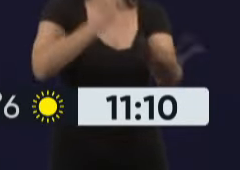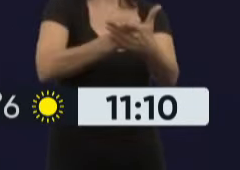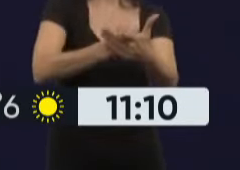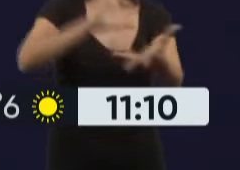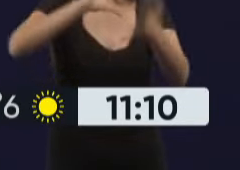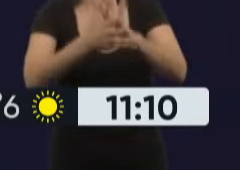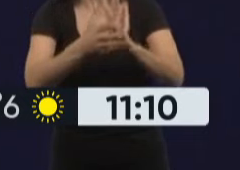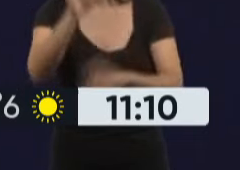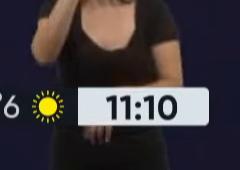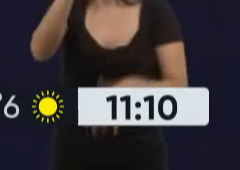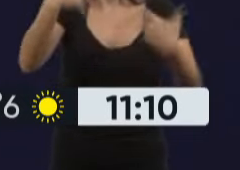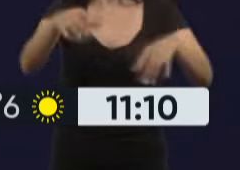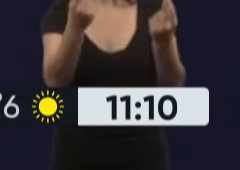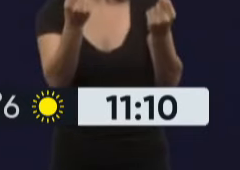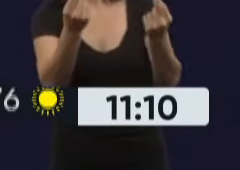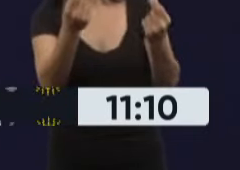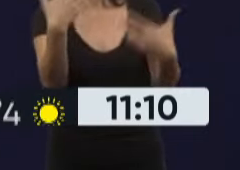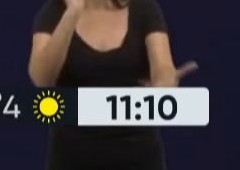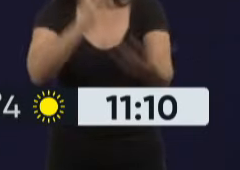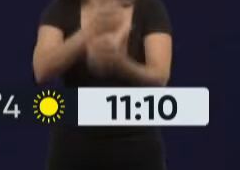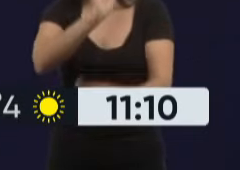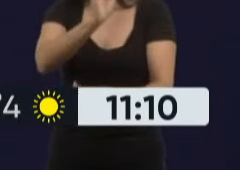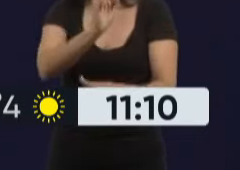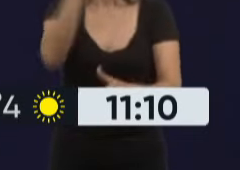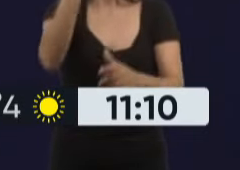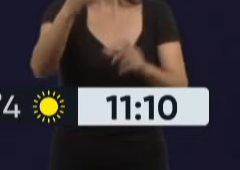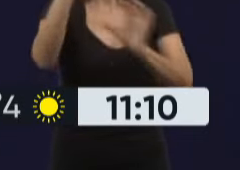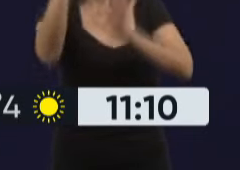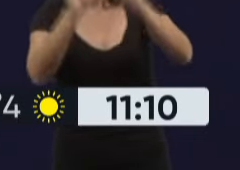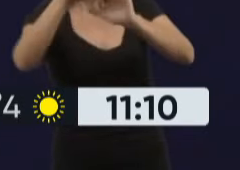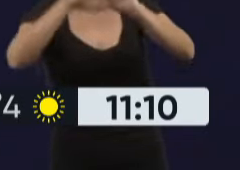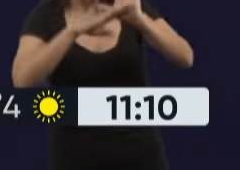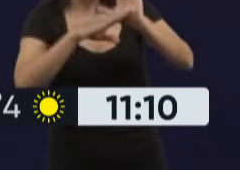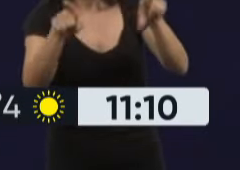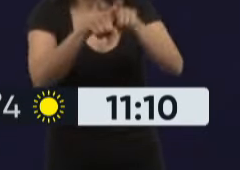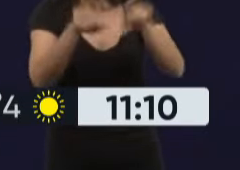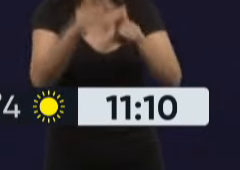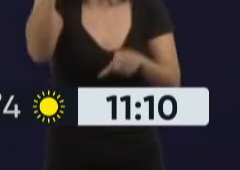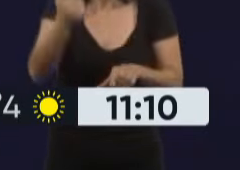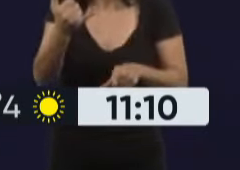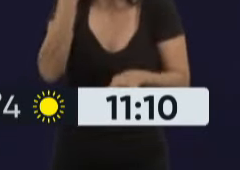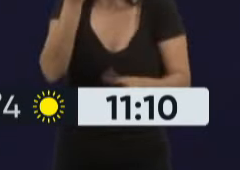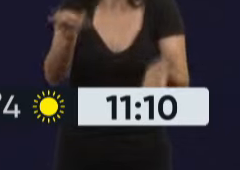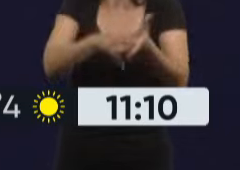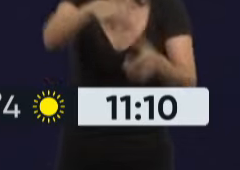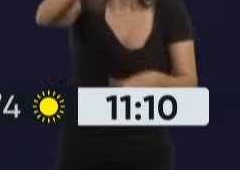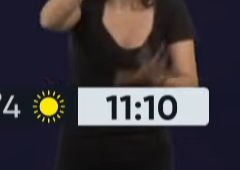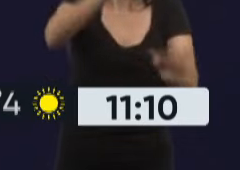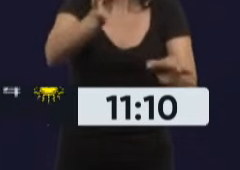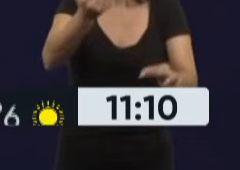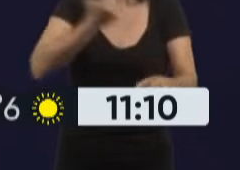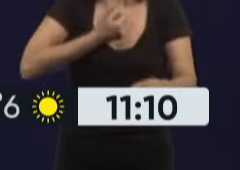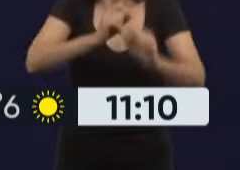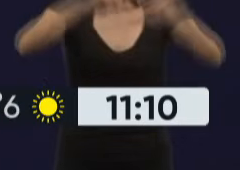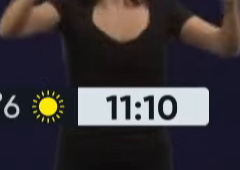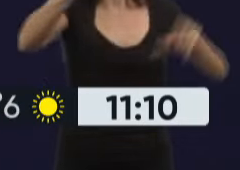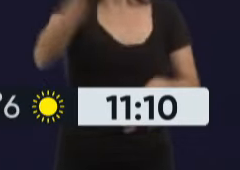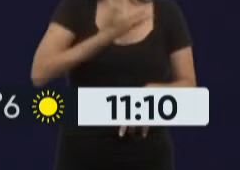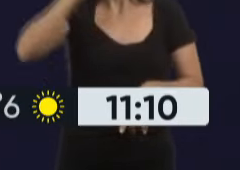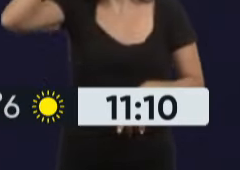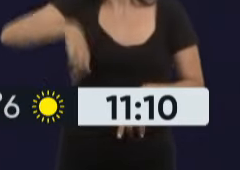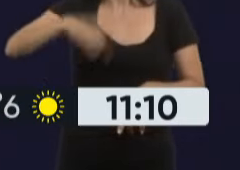el monto todos los detalles de esto lo repito una vez más se encuentran en la página de afip Tal